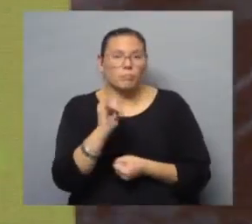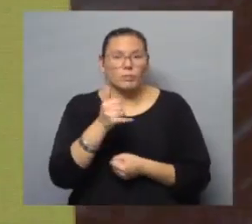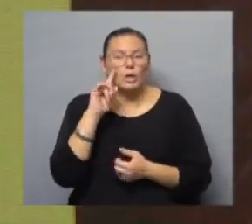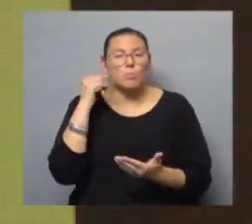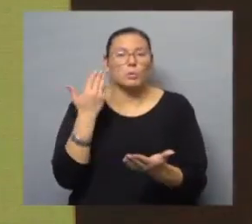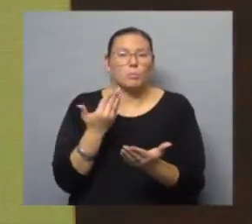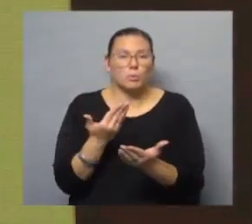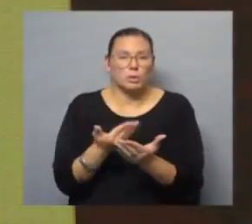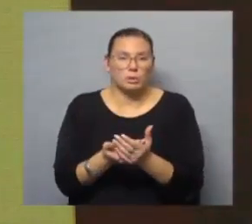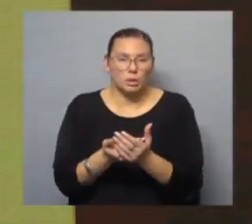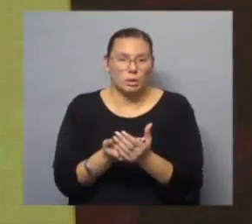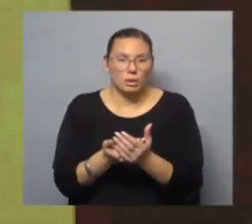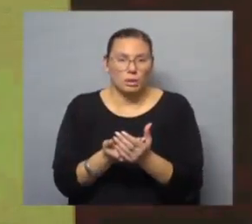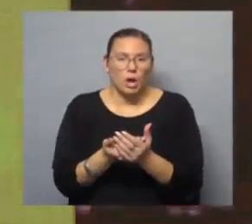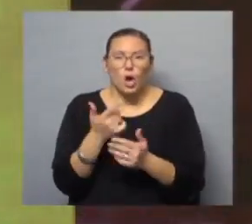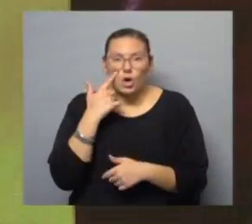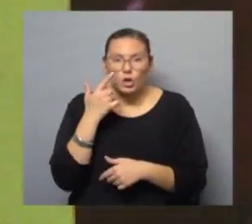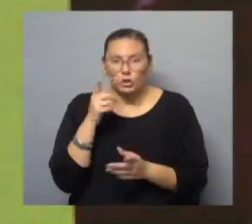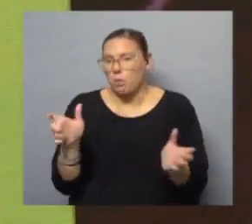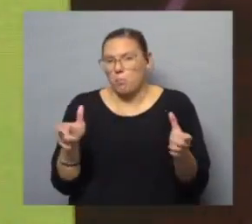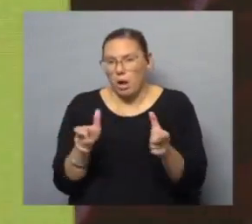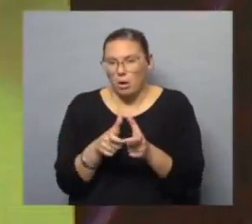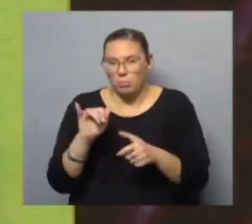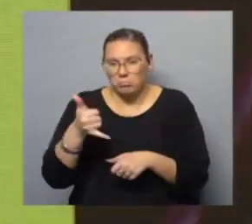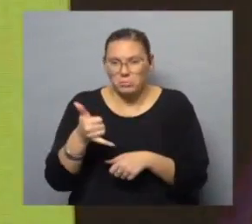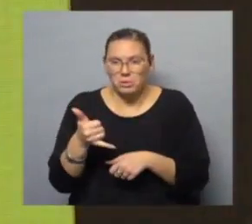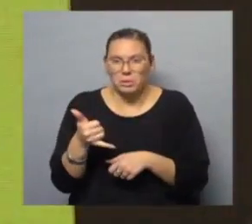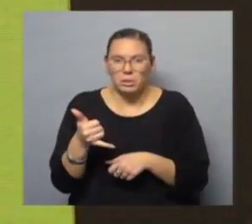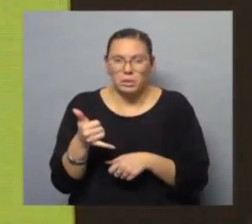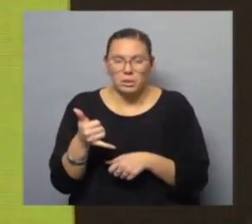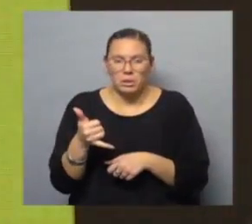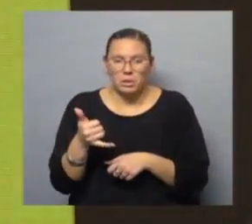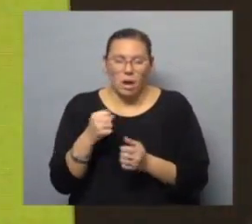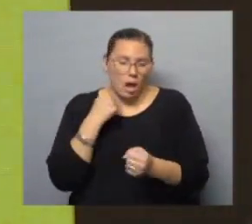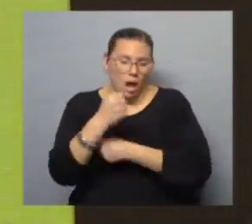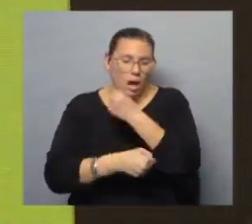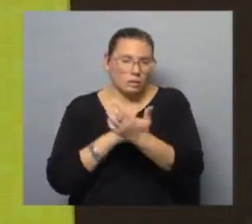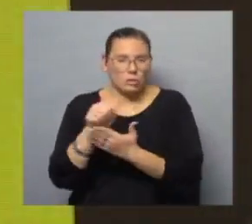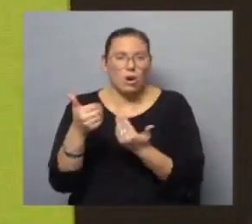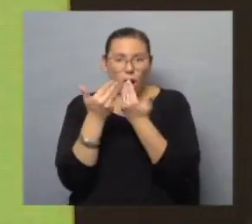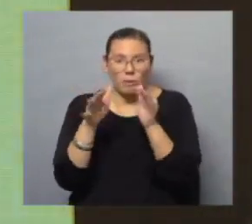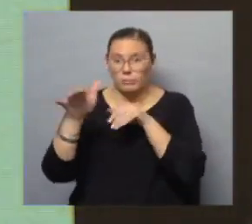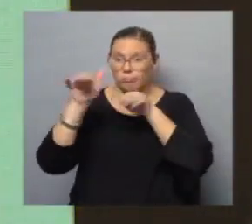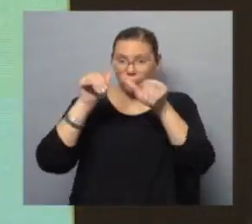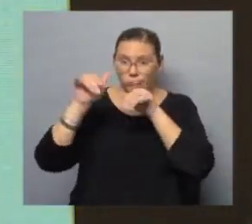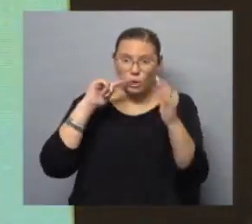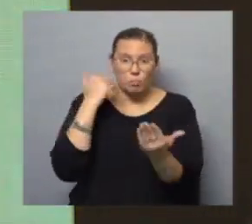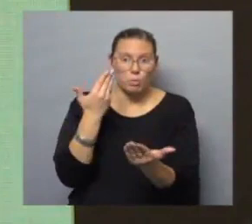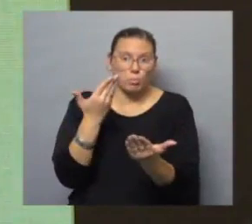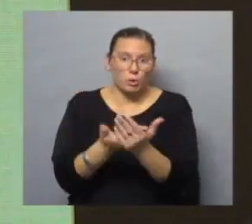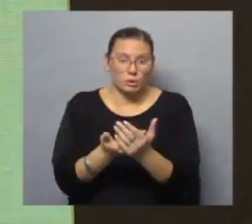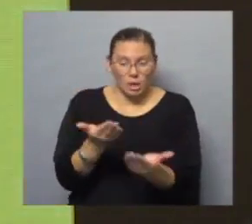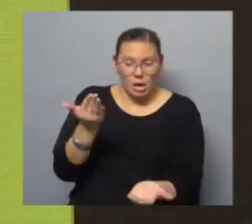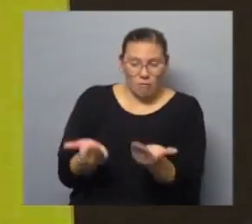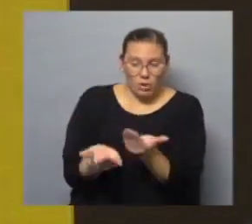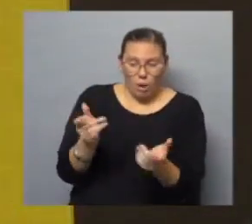propuestas es, digamos, bastante bien conocido por la comunidad y a lo largo del año se abren llamados para propuestas. Esas propuestas son evaluadas